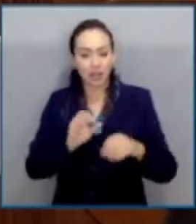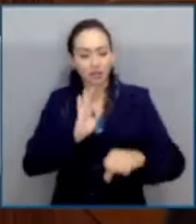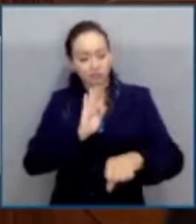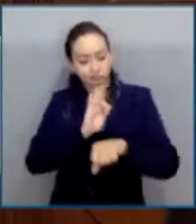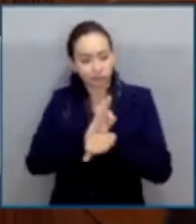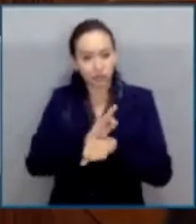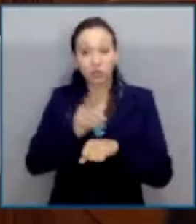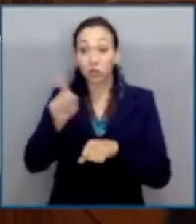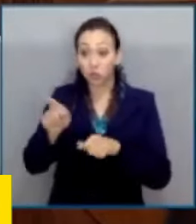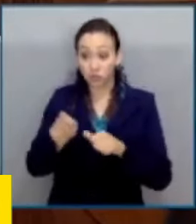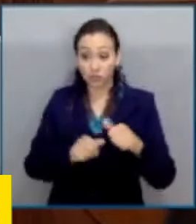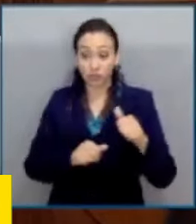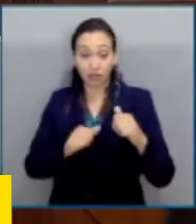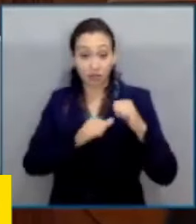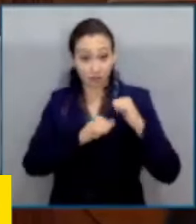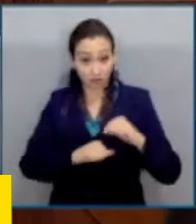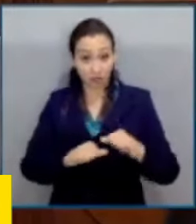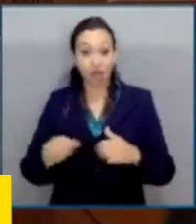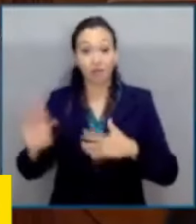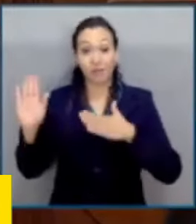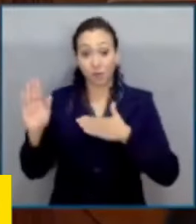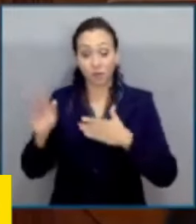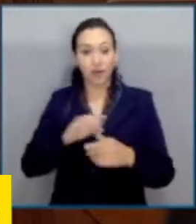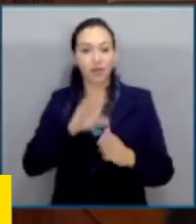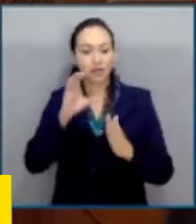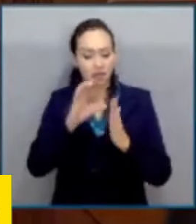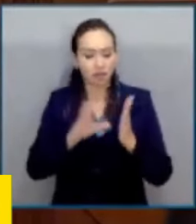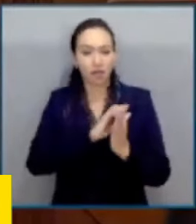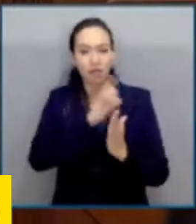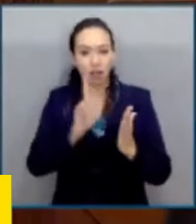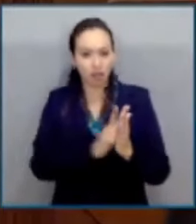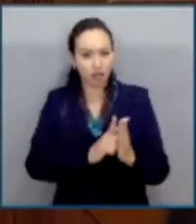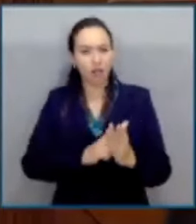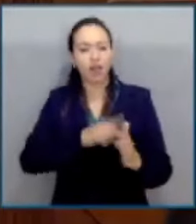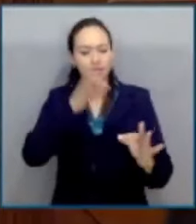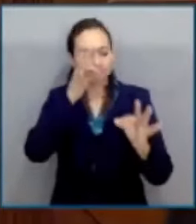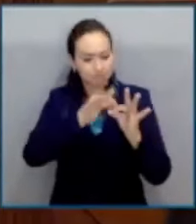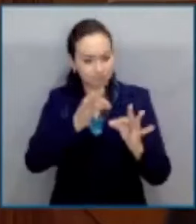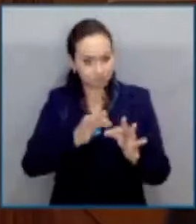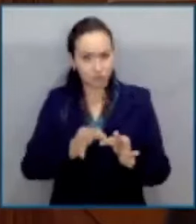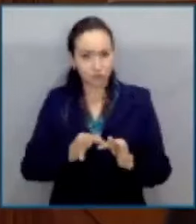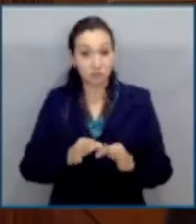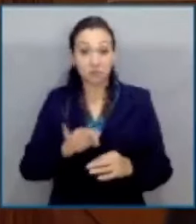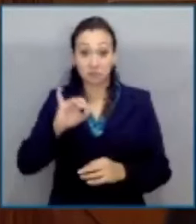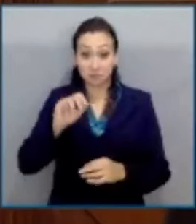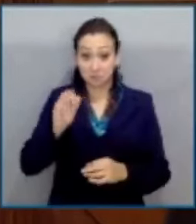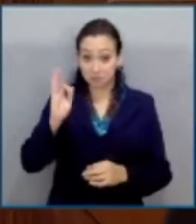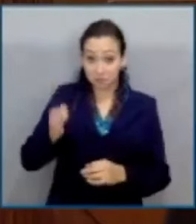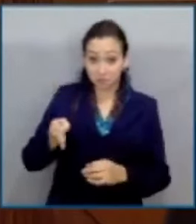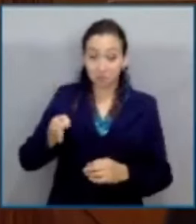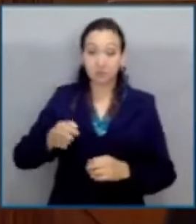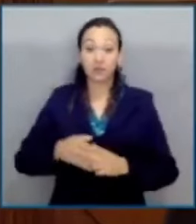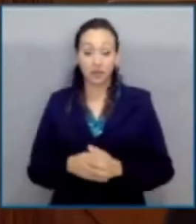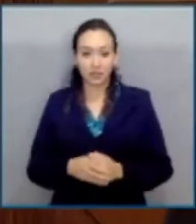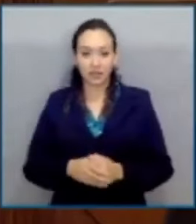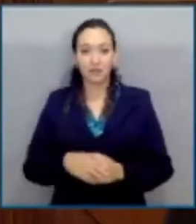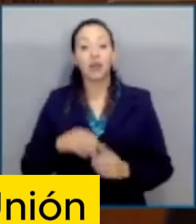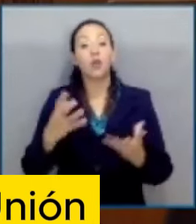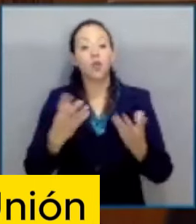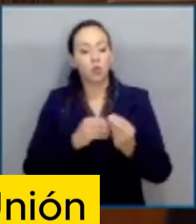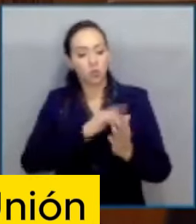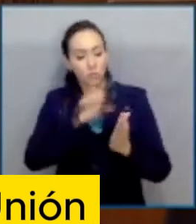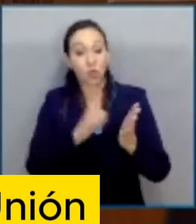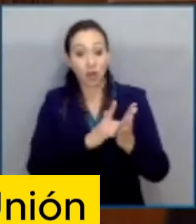guardar y hacer guardar la Constitución Política de los Estados Unidos Mexicanos y las leyes que de ella